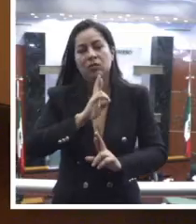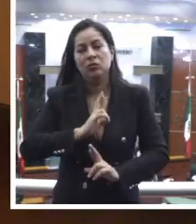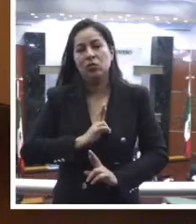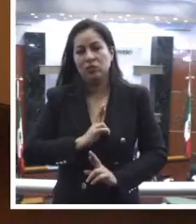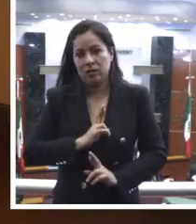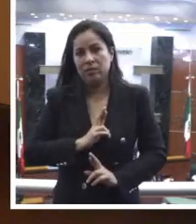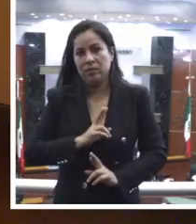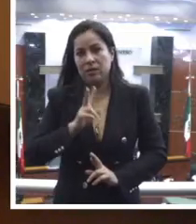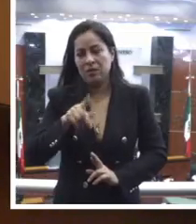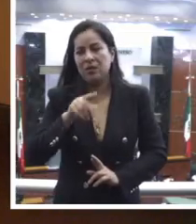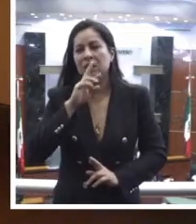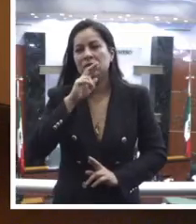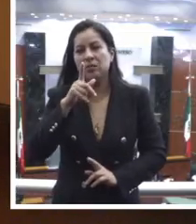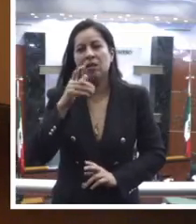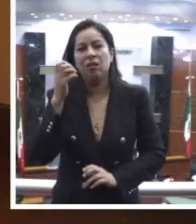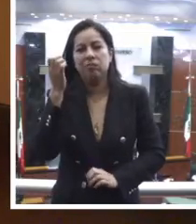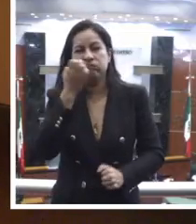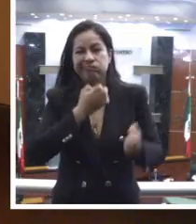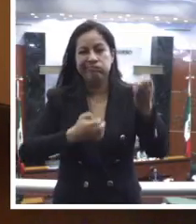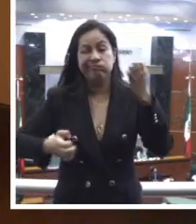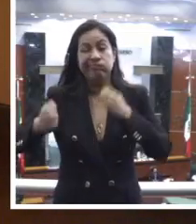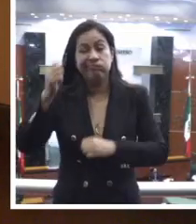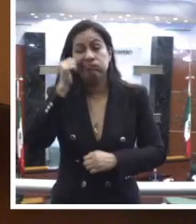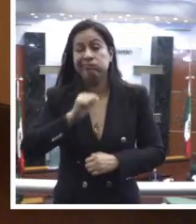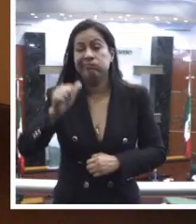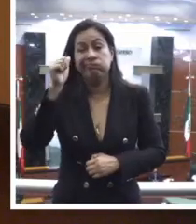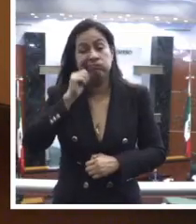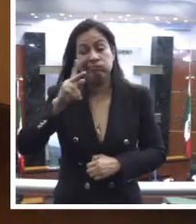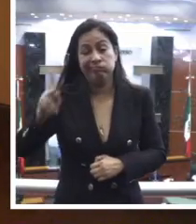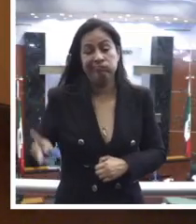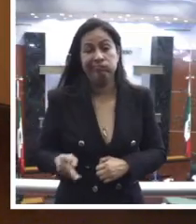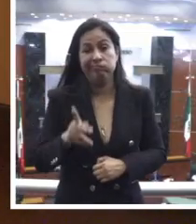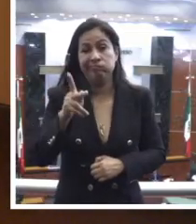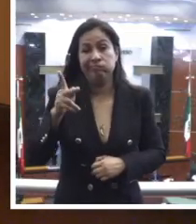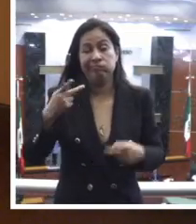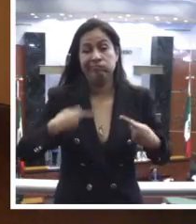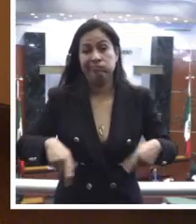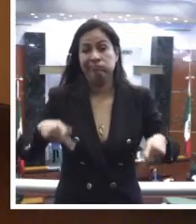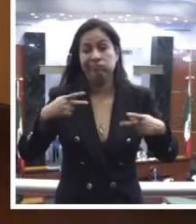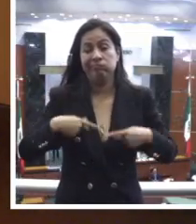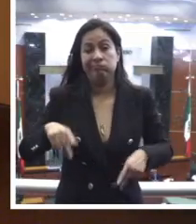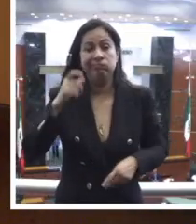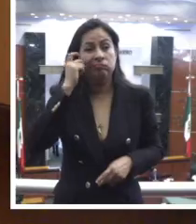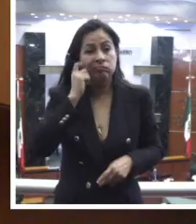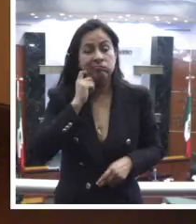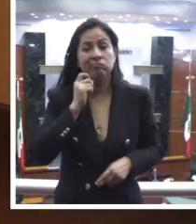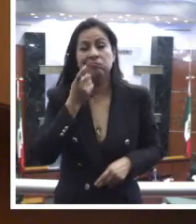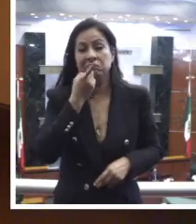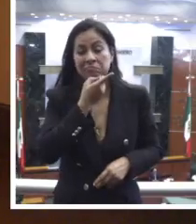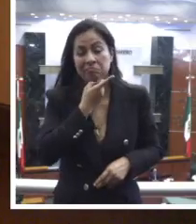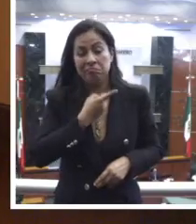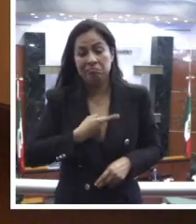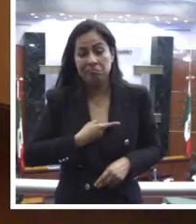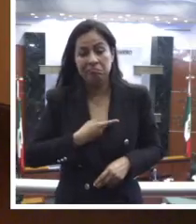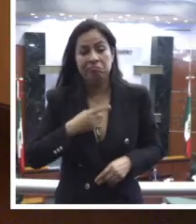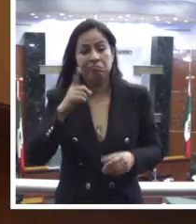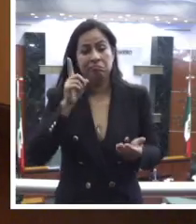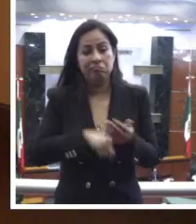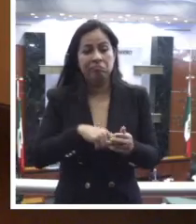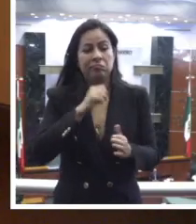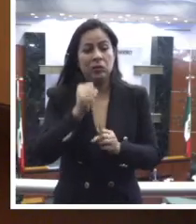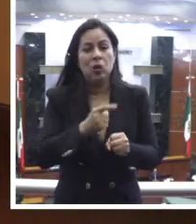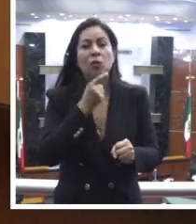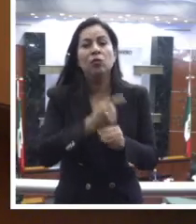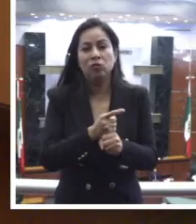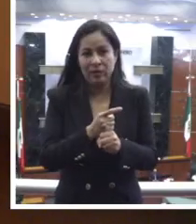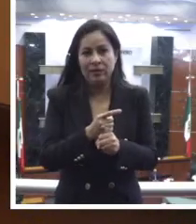Realmente los mejores evaluadores son y serán la ciudadanía guerrerense. ¿Sí? Retomo lo que nos dice que dentro de las áreas de